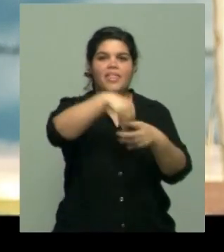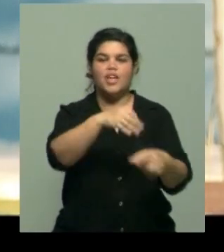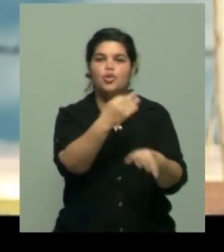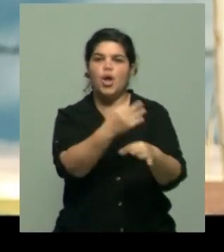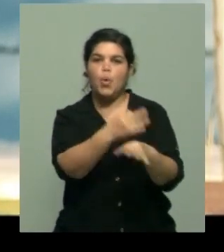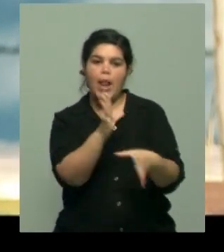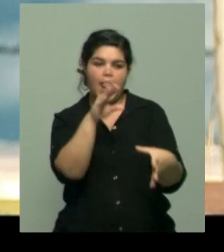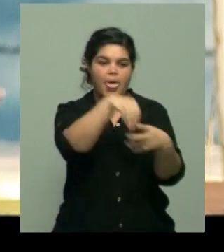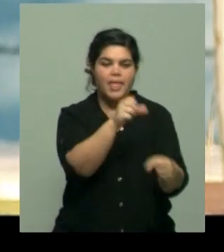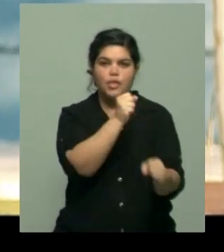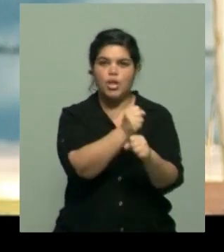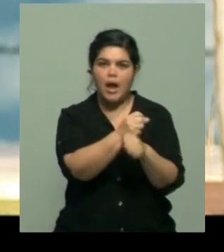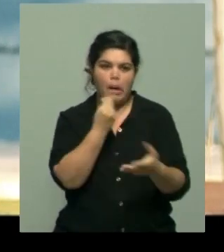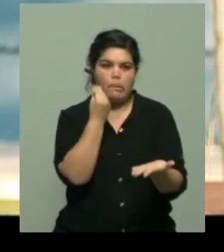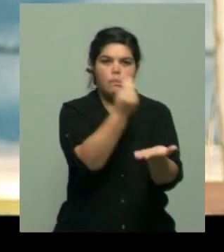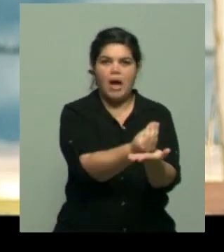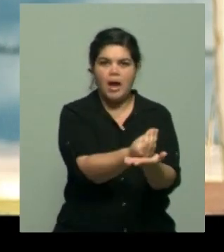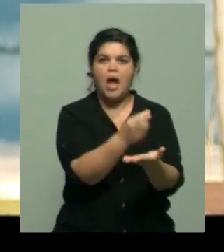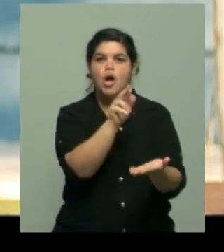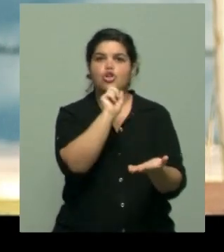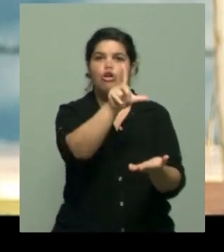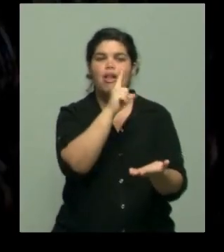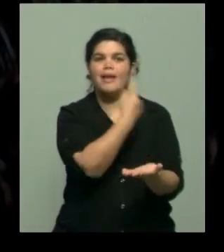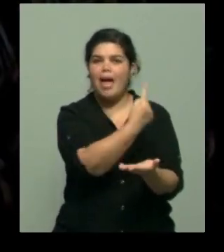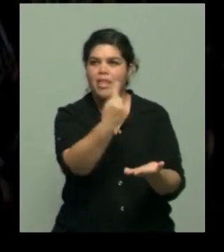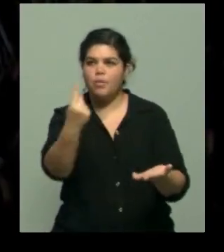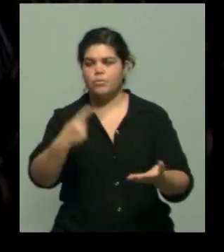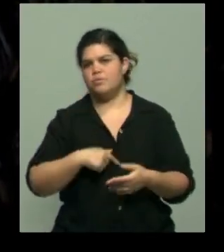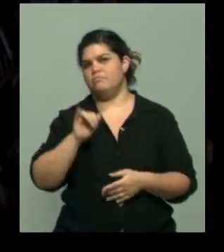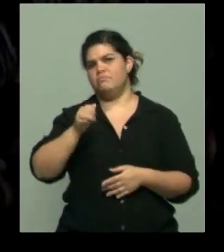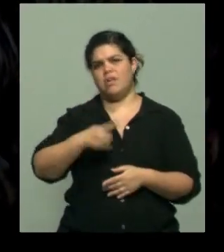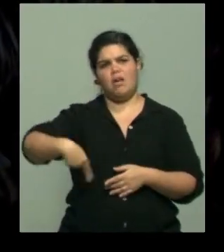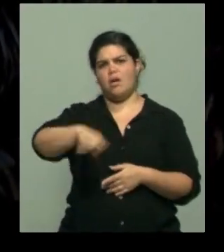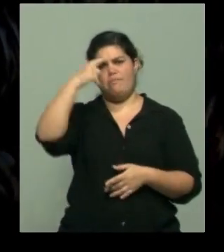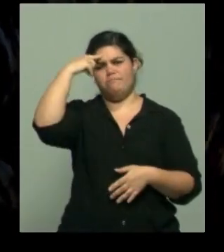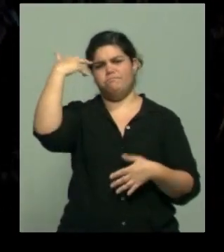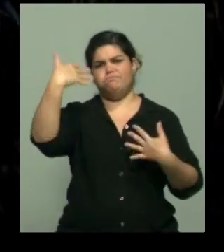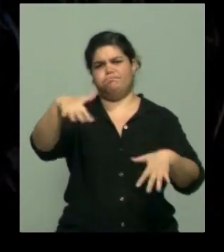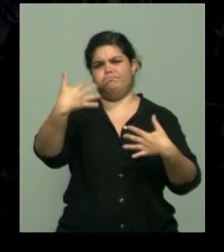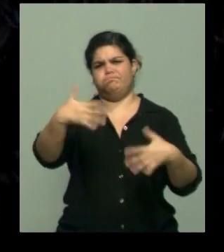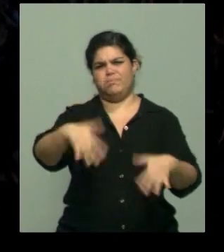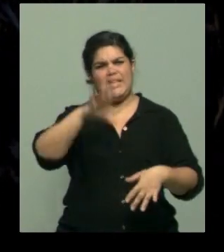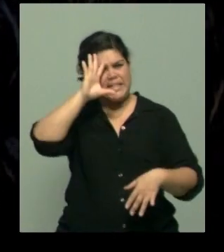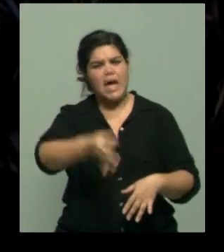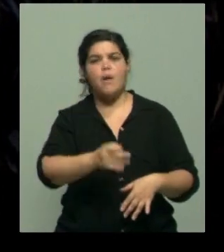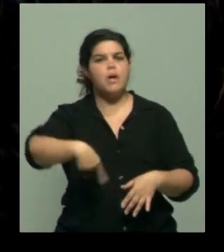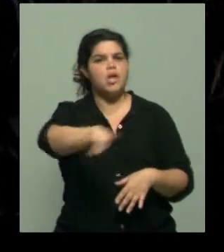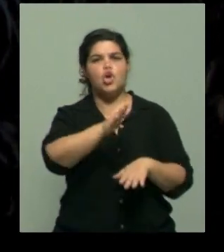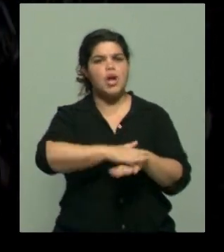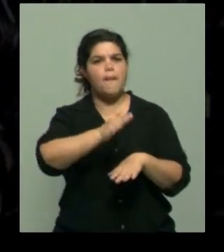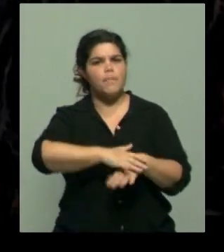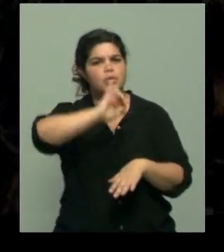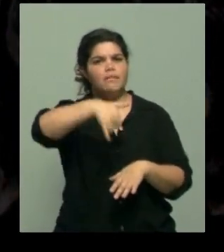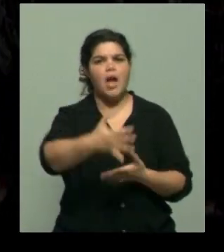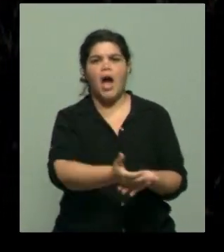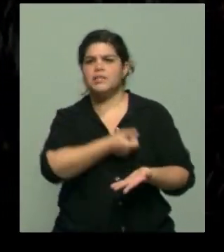su disciplina, ¿no? Su especialidad. Y con un altísimo grado de experticia y de compromiso con lo que hacen, que realmente